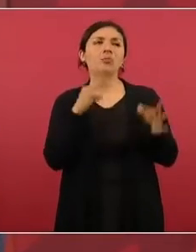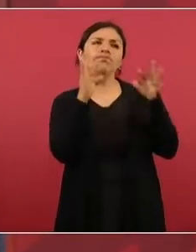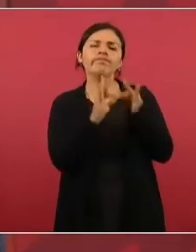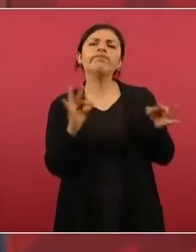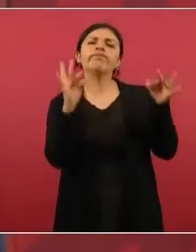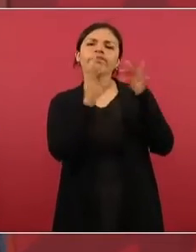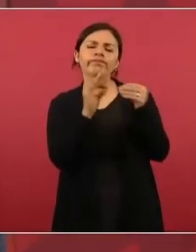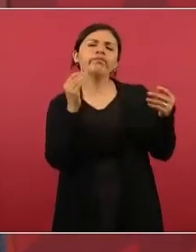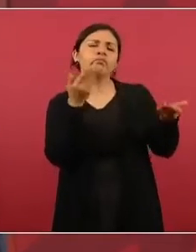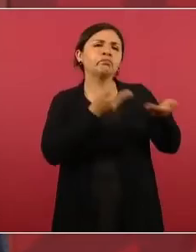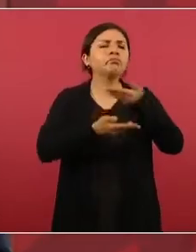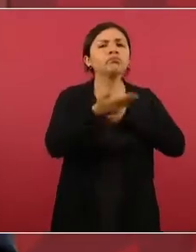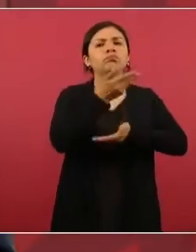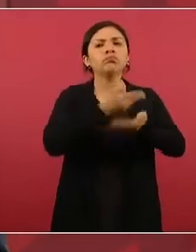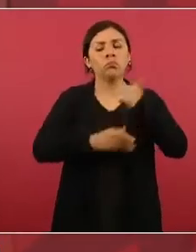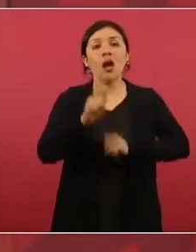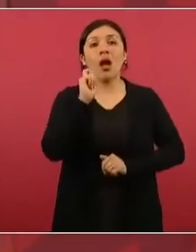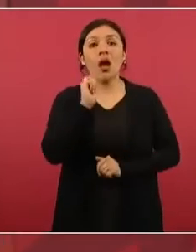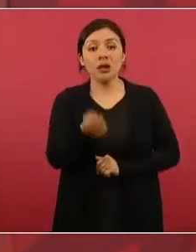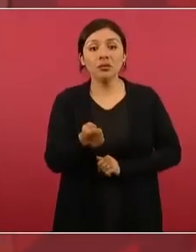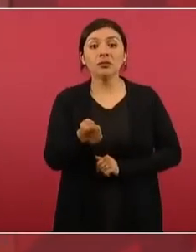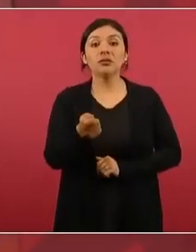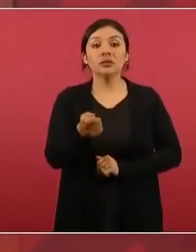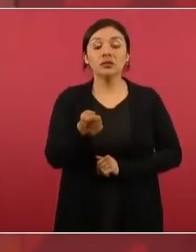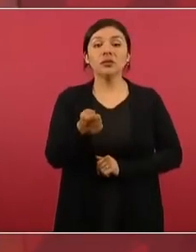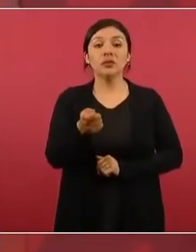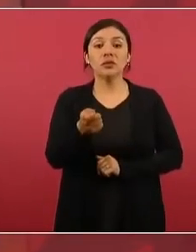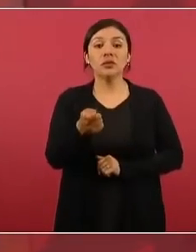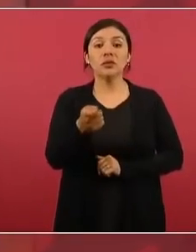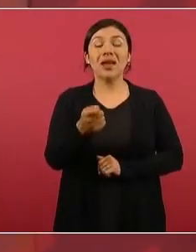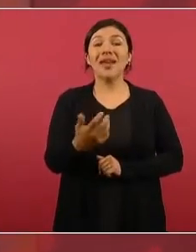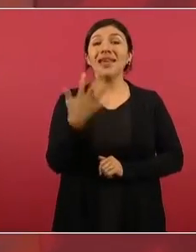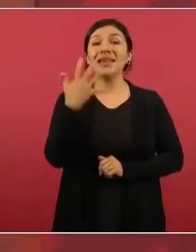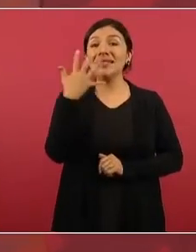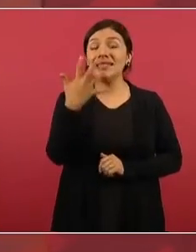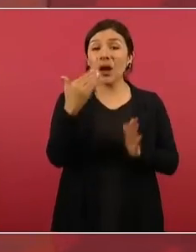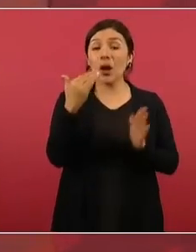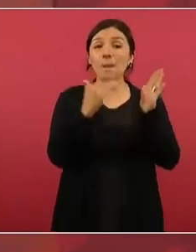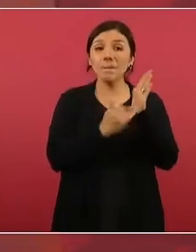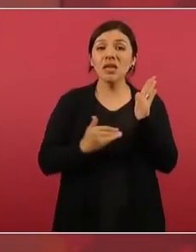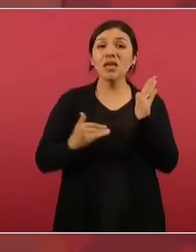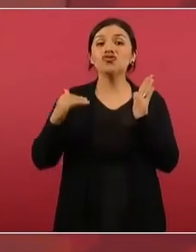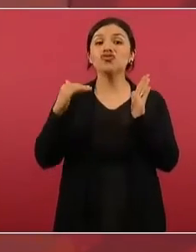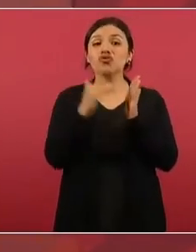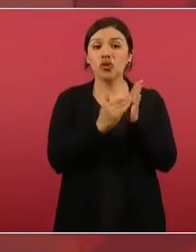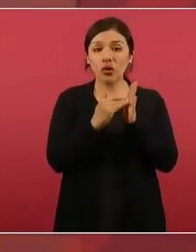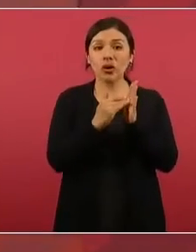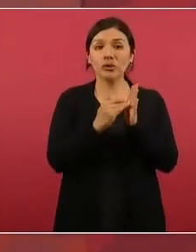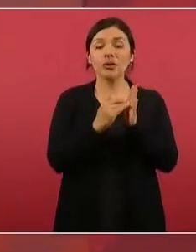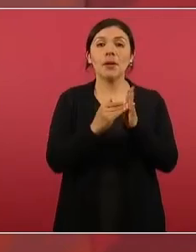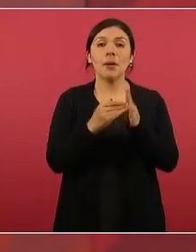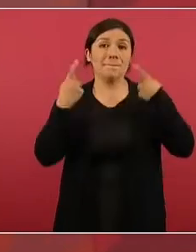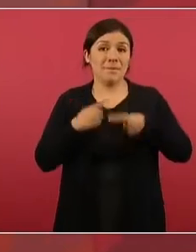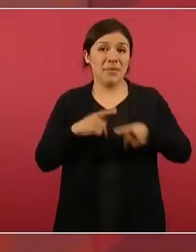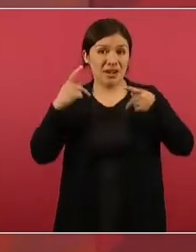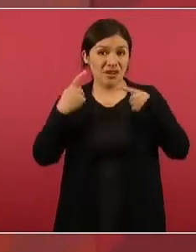del tema, porque son 5 millones de